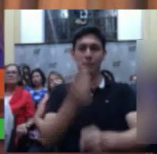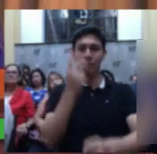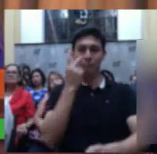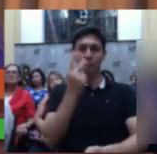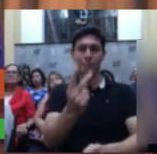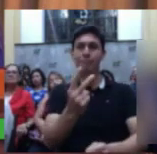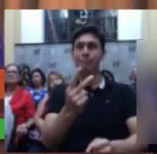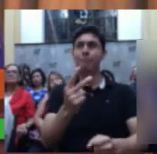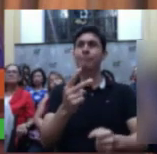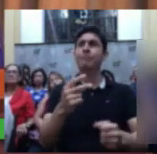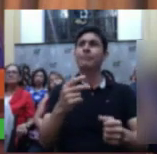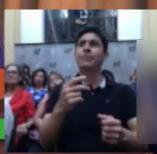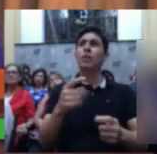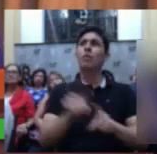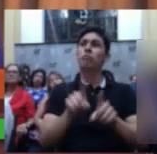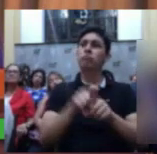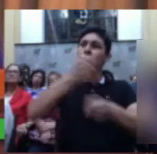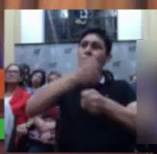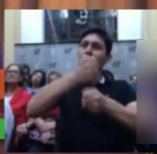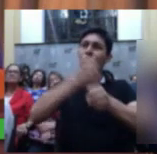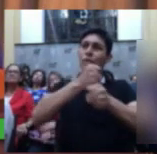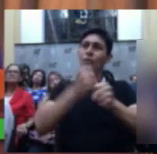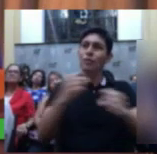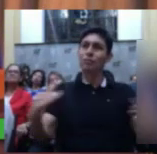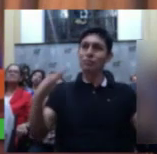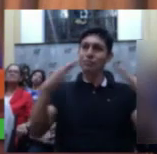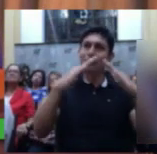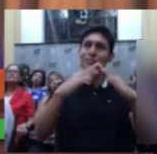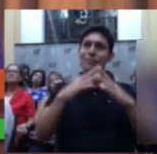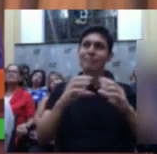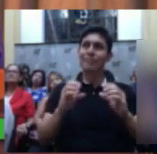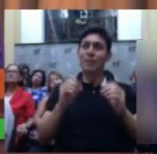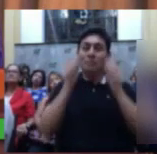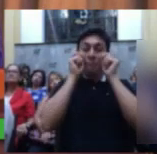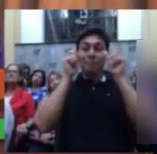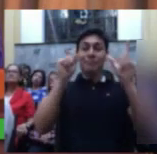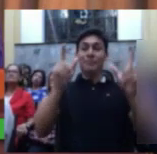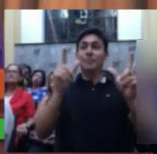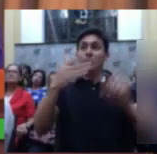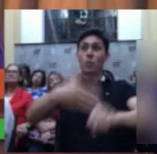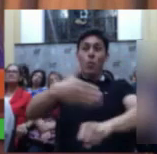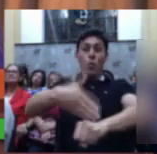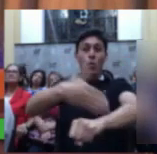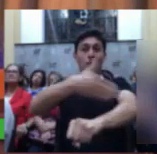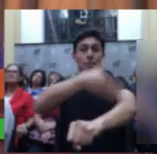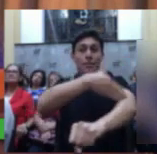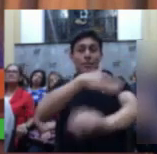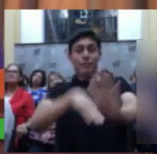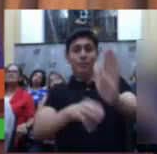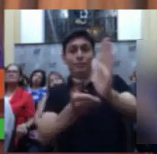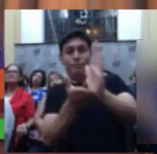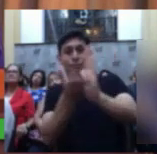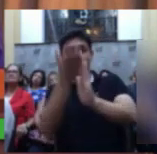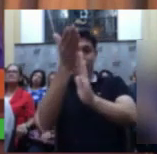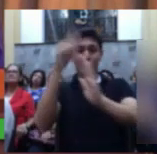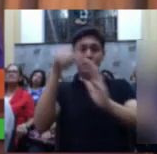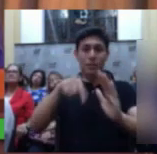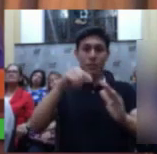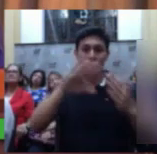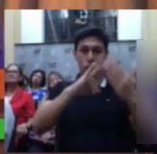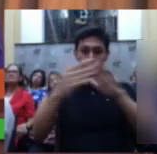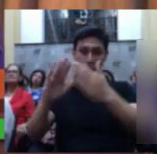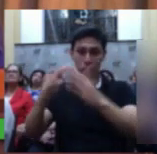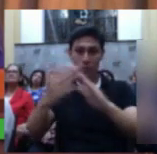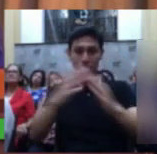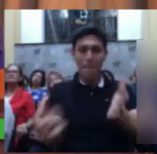consistente gestión municipal, el admirable y sostenido progreso de la ciudad en múltiples aspectos que